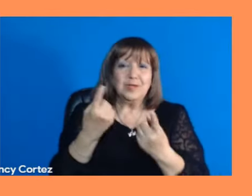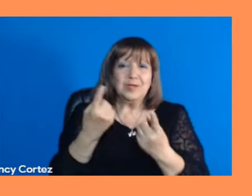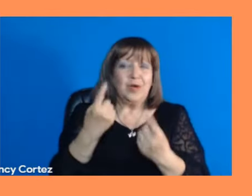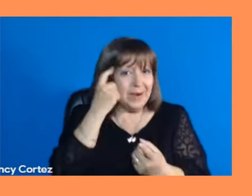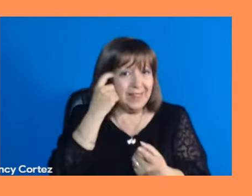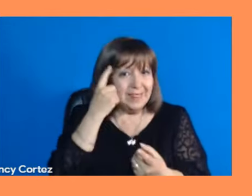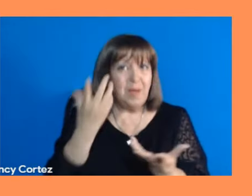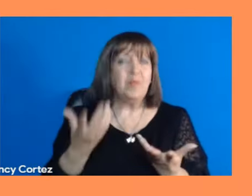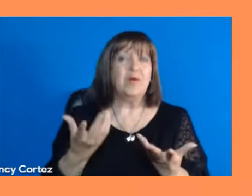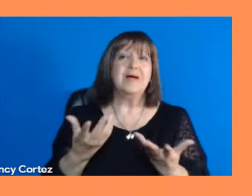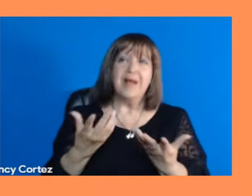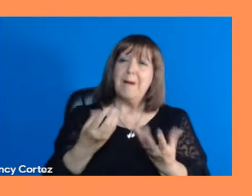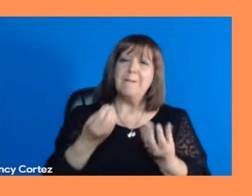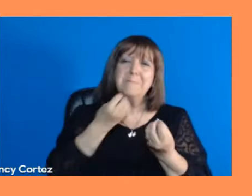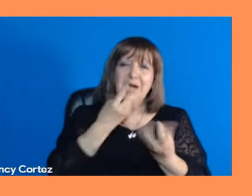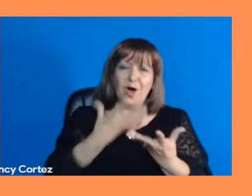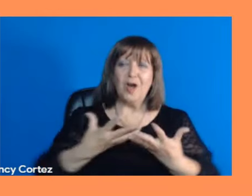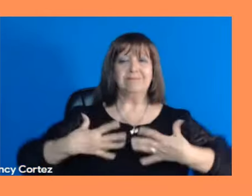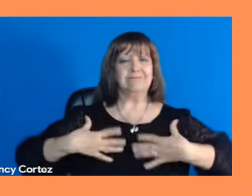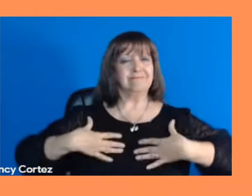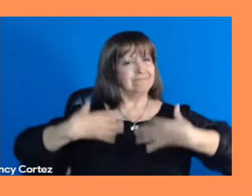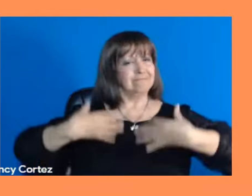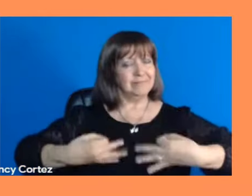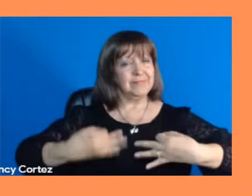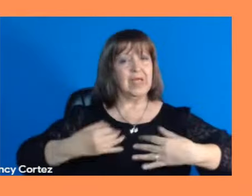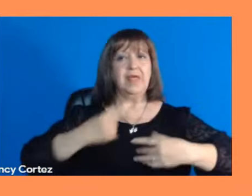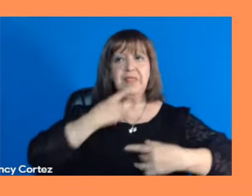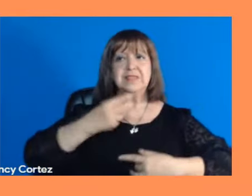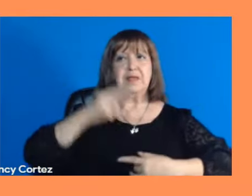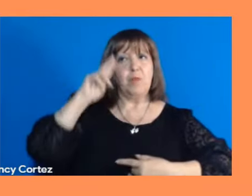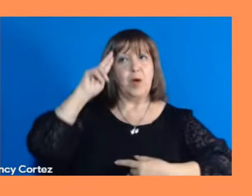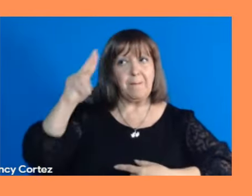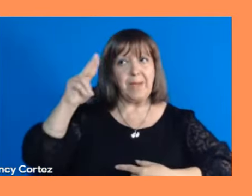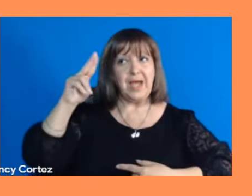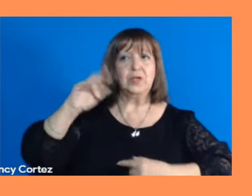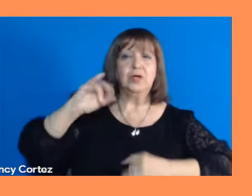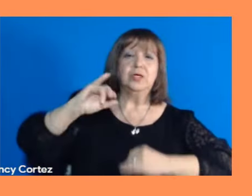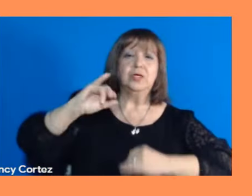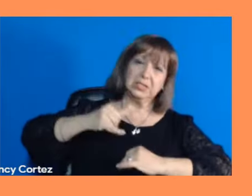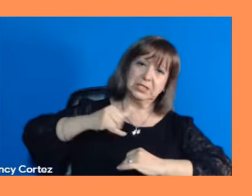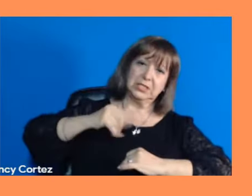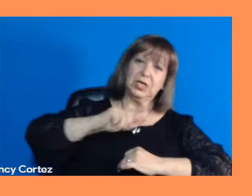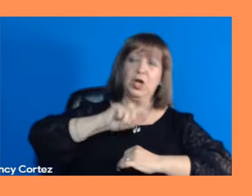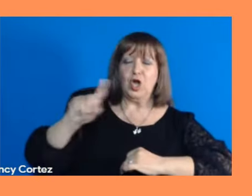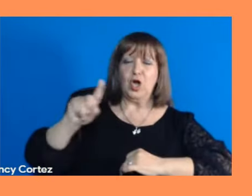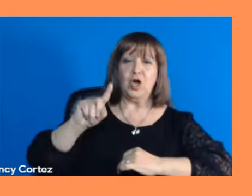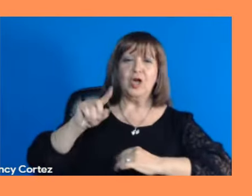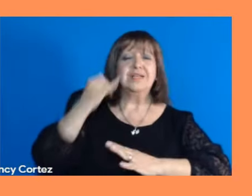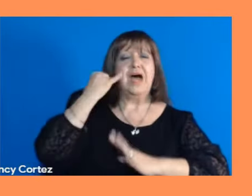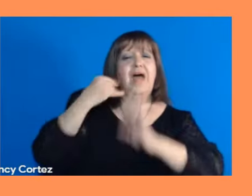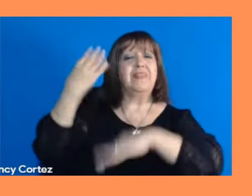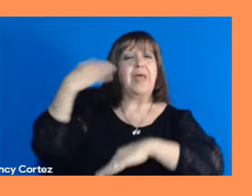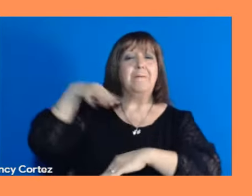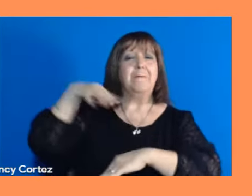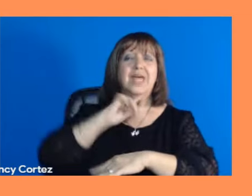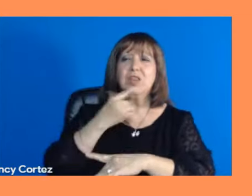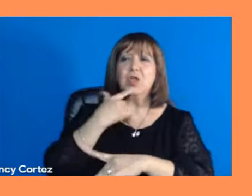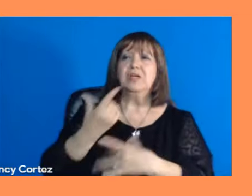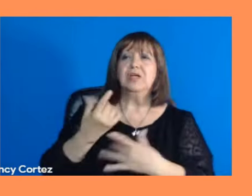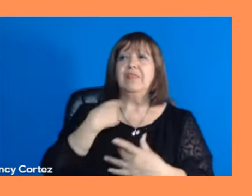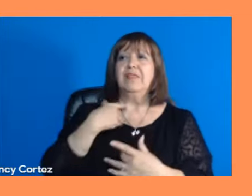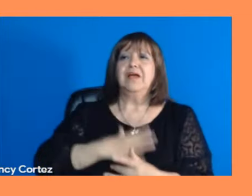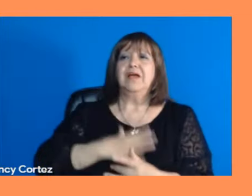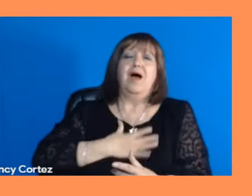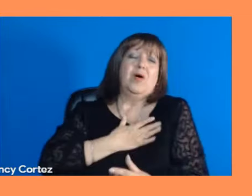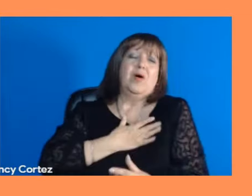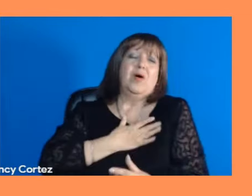el consentimiento y el respeto, lejos de aquellos mitos y prejuicios como la del amor romántico que reproducen desigualdades